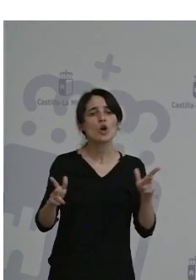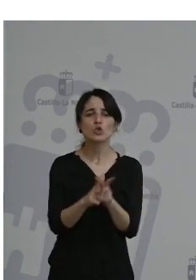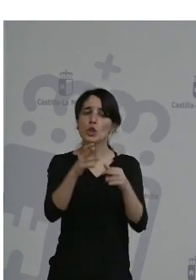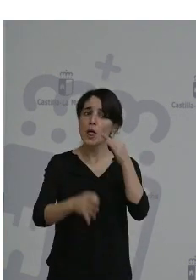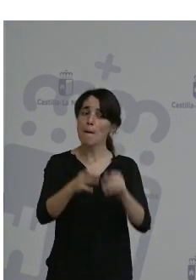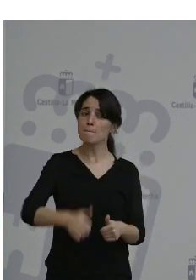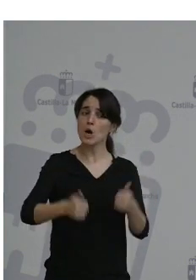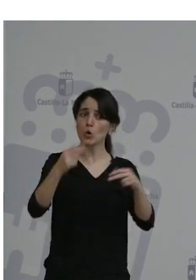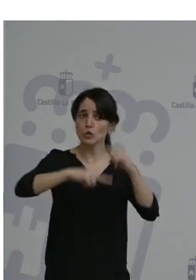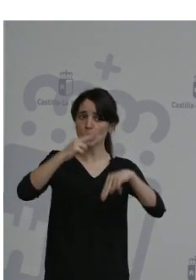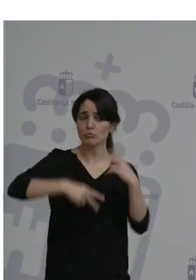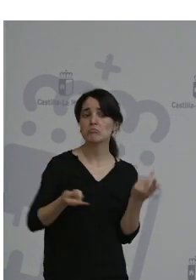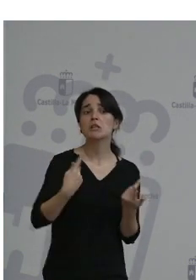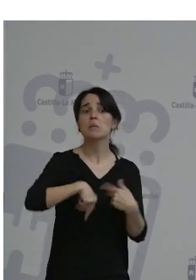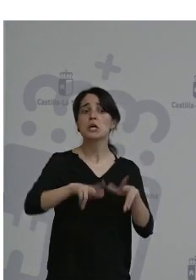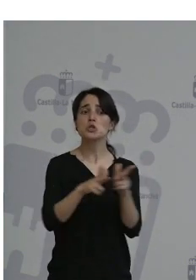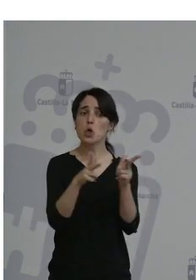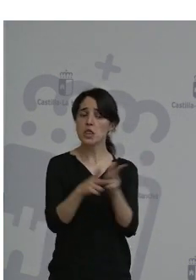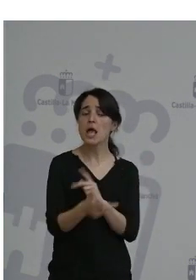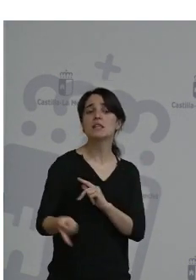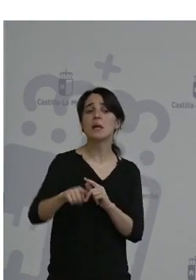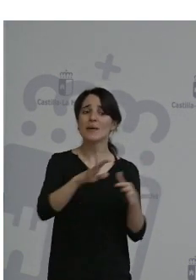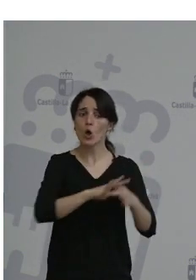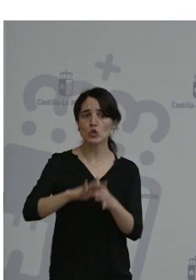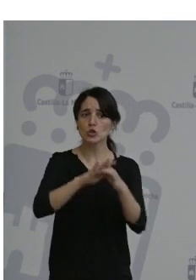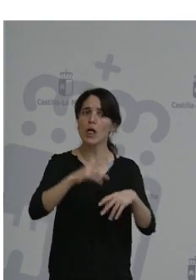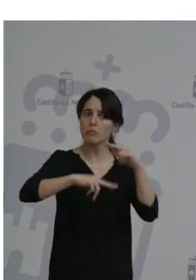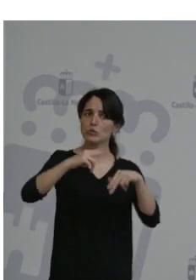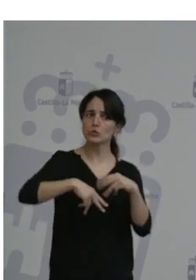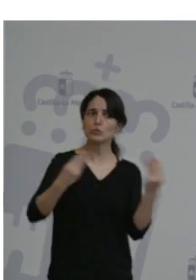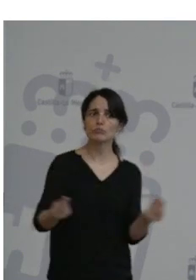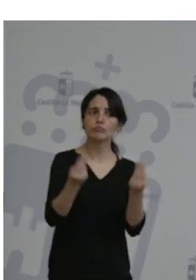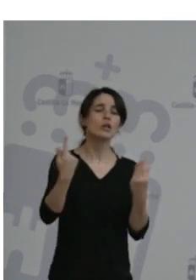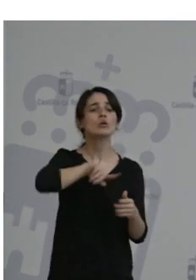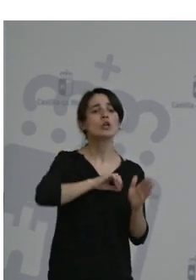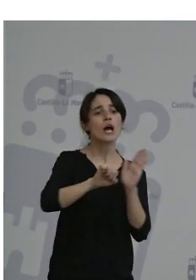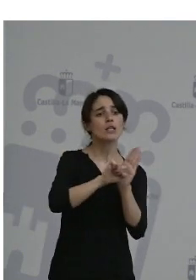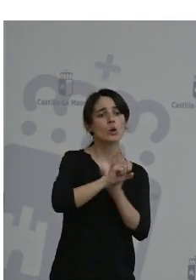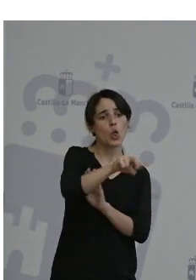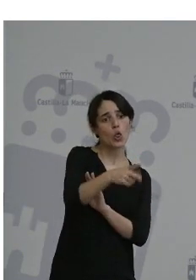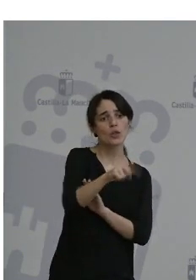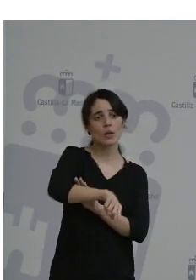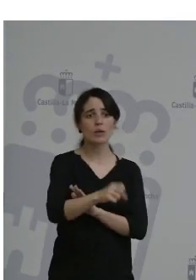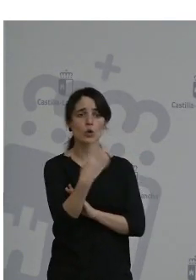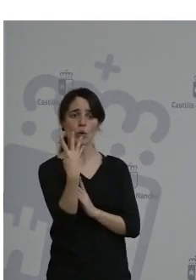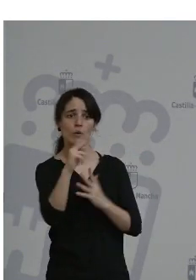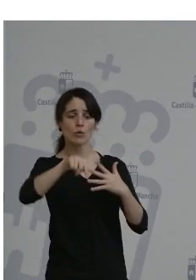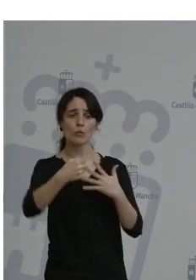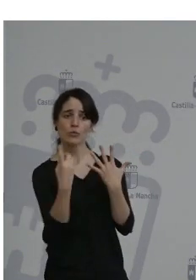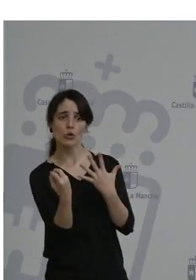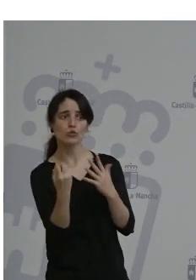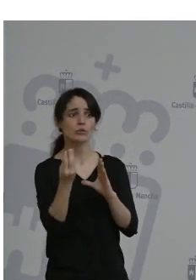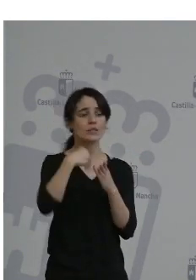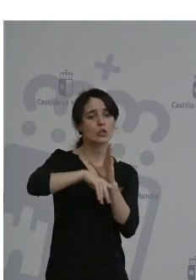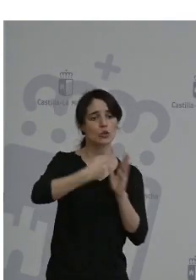más social y más cohesionada los artículos 14 y 9 2 de nuestra Constitución garantizan el principio